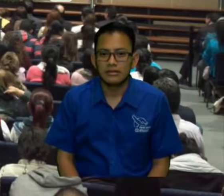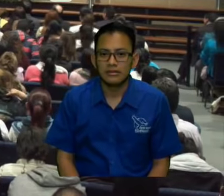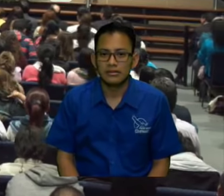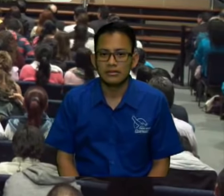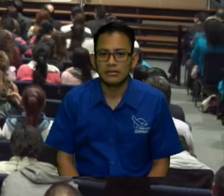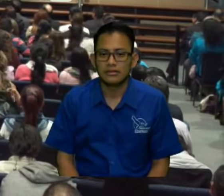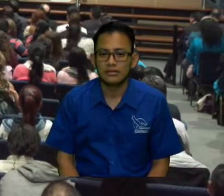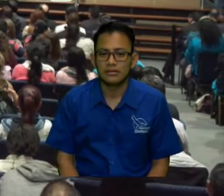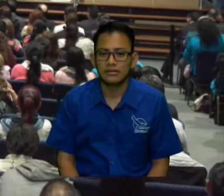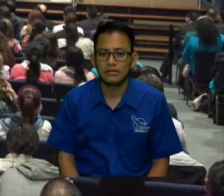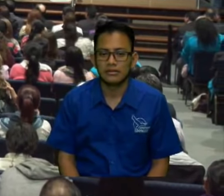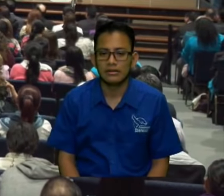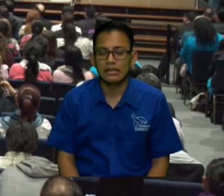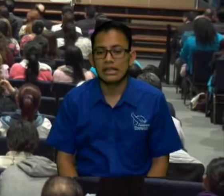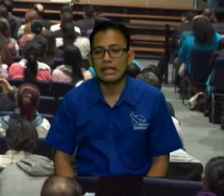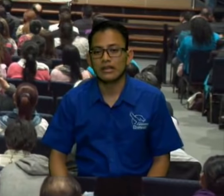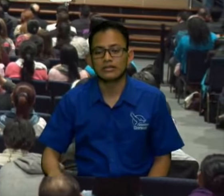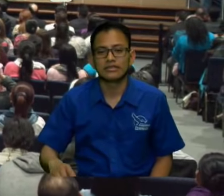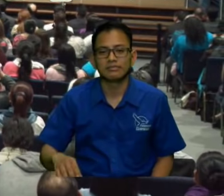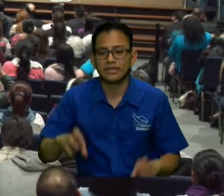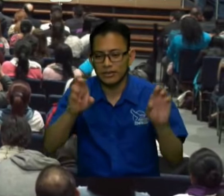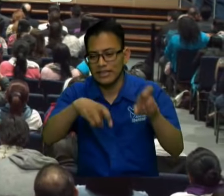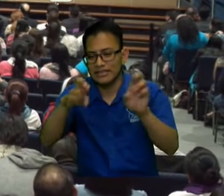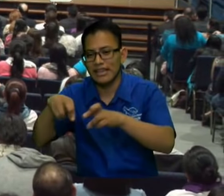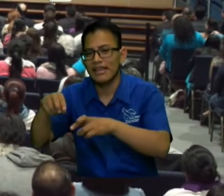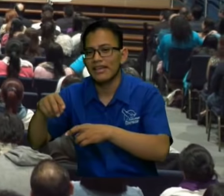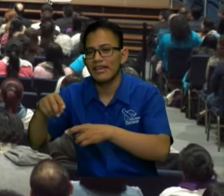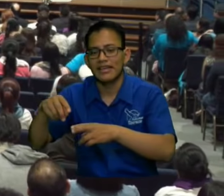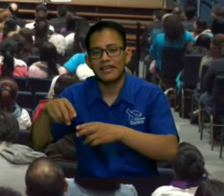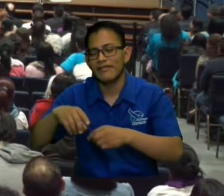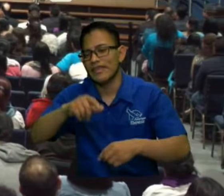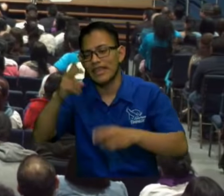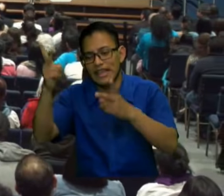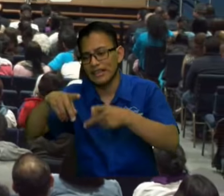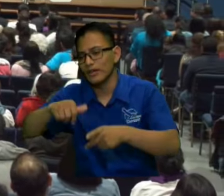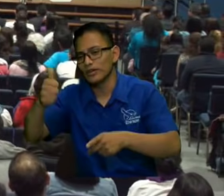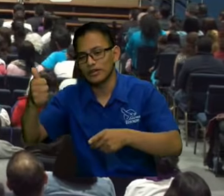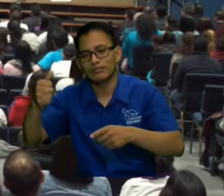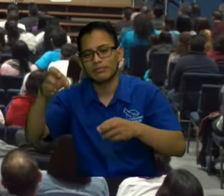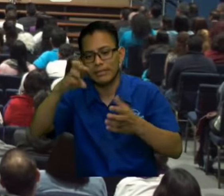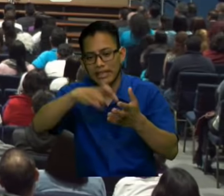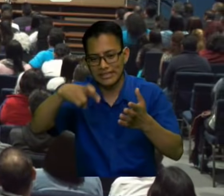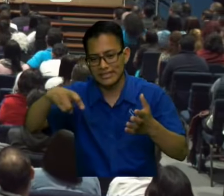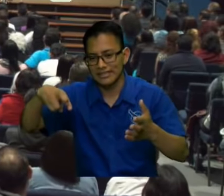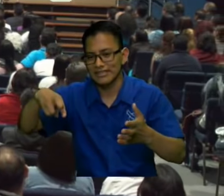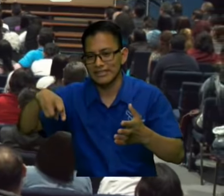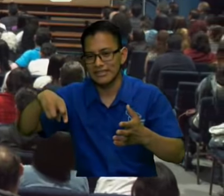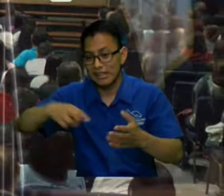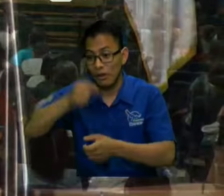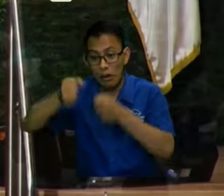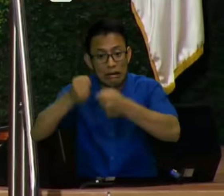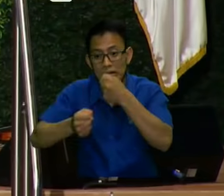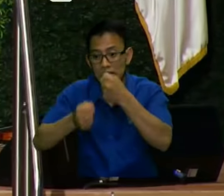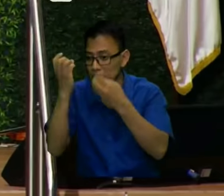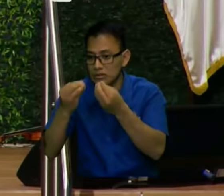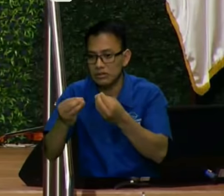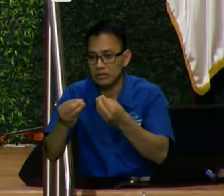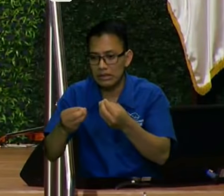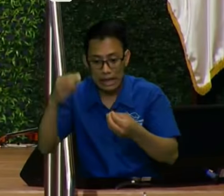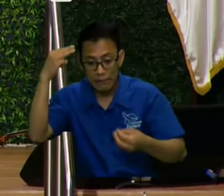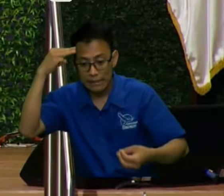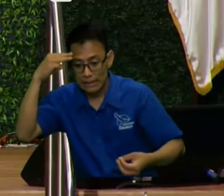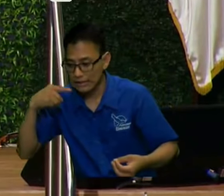Por eso es que se dan en la maratón de Cobán y de todas las demás, ¿no? Pero imagínense, deja corriendo y el dardo, te vienen persiguiendo.